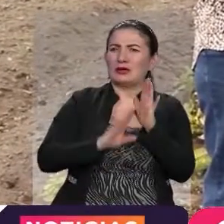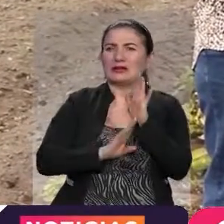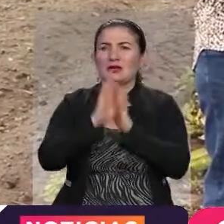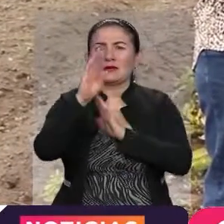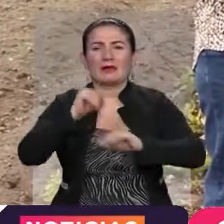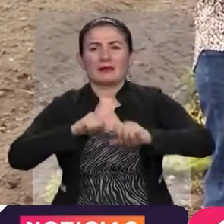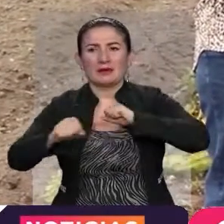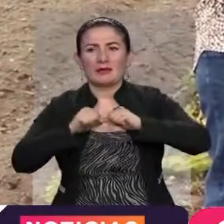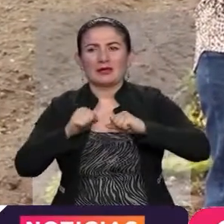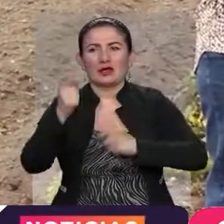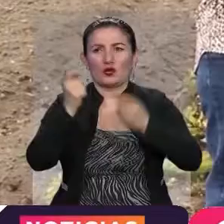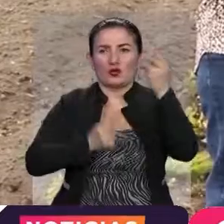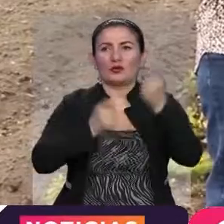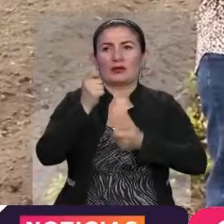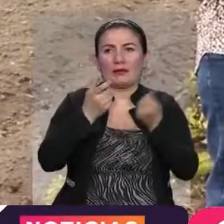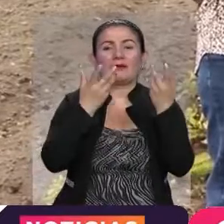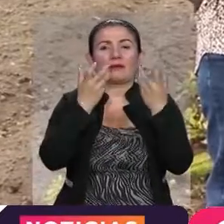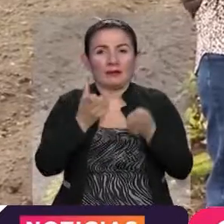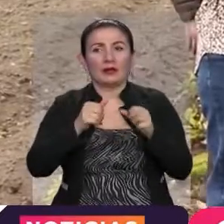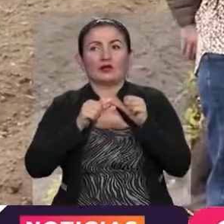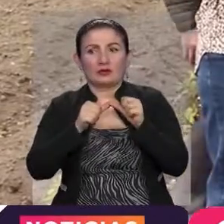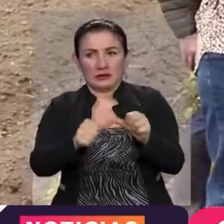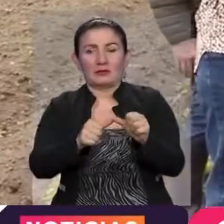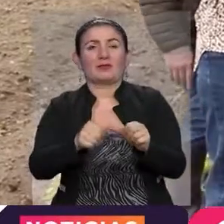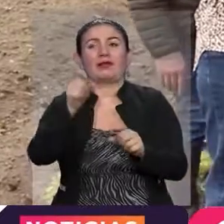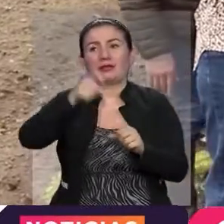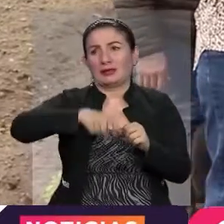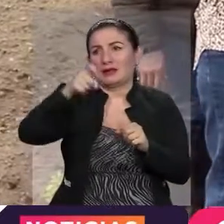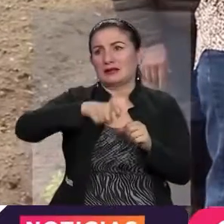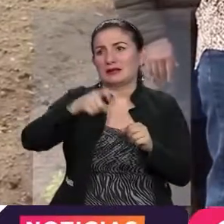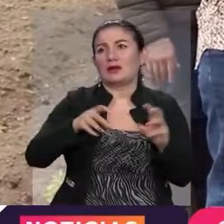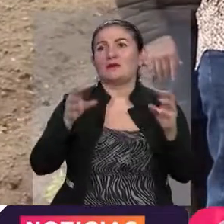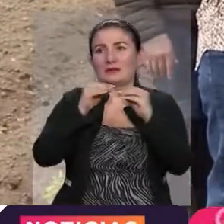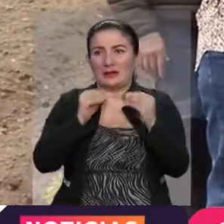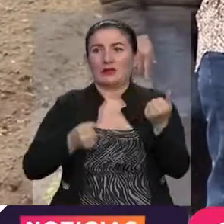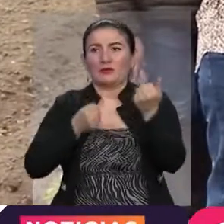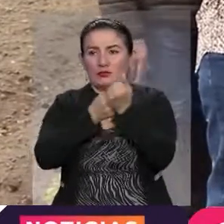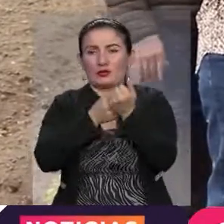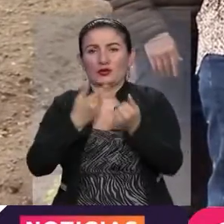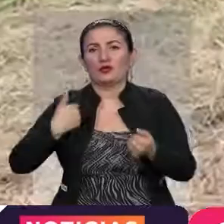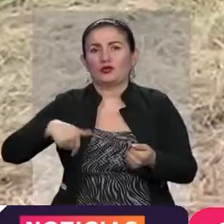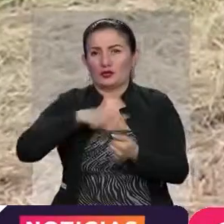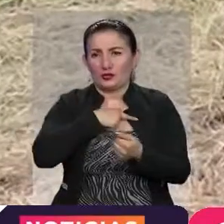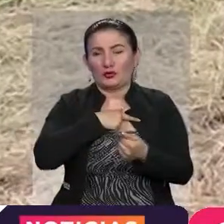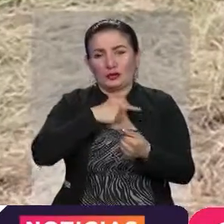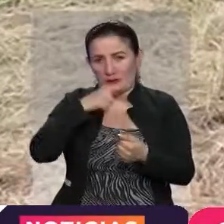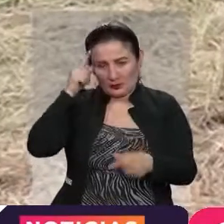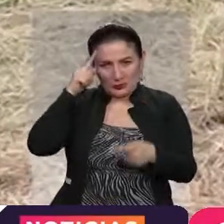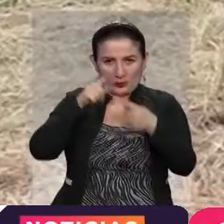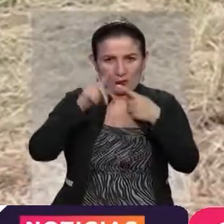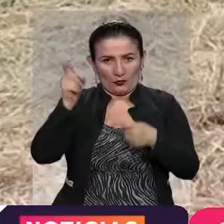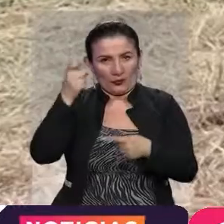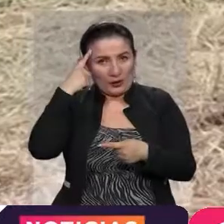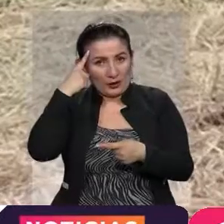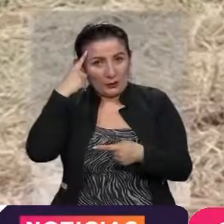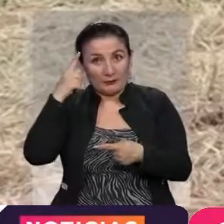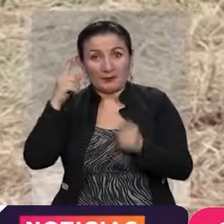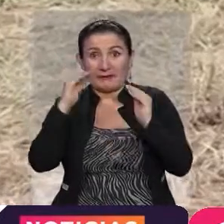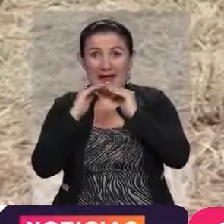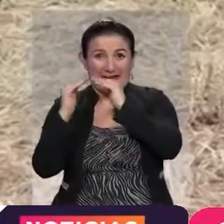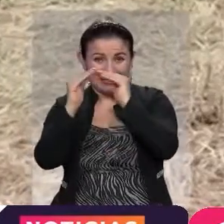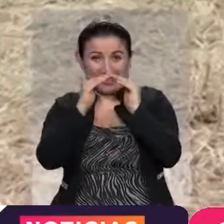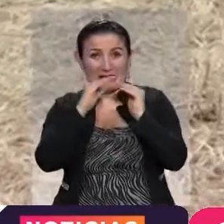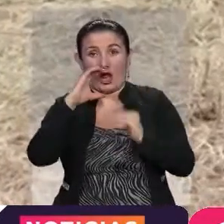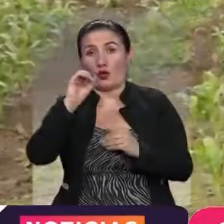otras actividades económicas que quieren conservar pero que necesitan un poquito de apoyo de parte del Estado. Según explican, la hacienda La Conejera